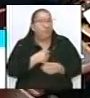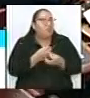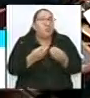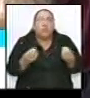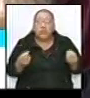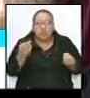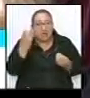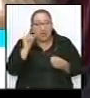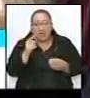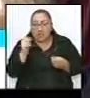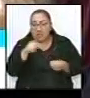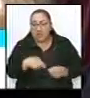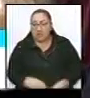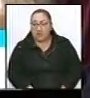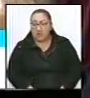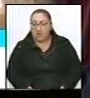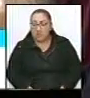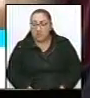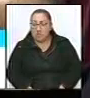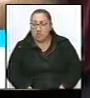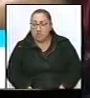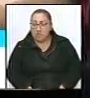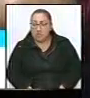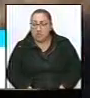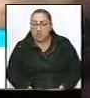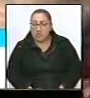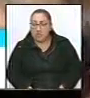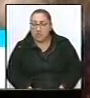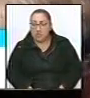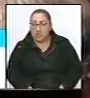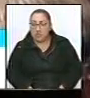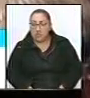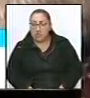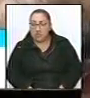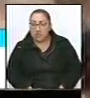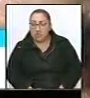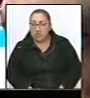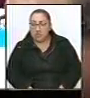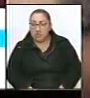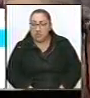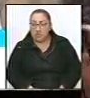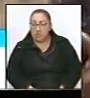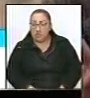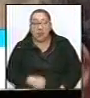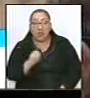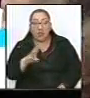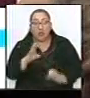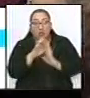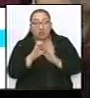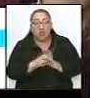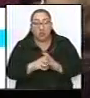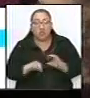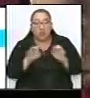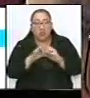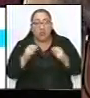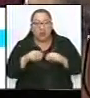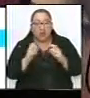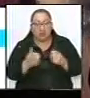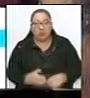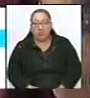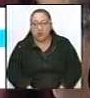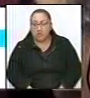de las iniciativas que han venido de la Comisión Tuesta, y lo han dicho constitucionalistas que han venido a esta